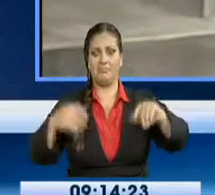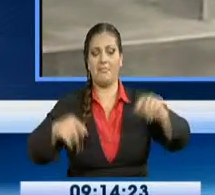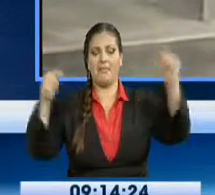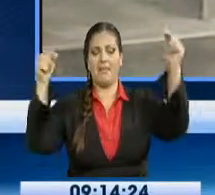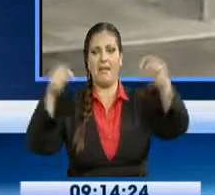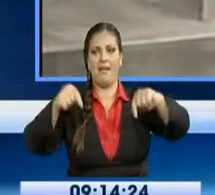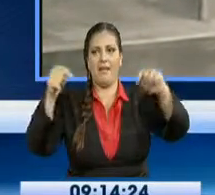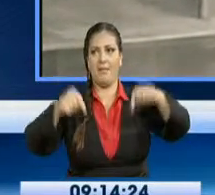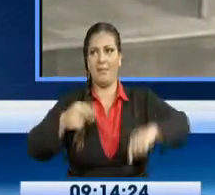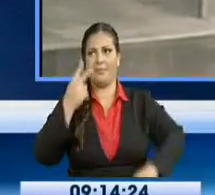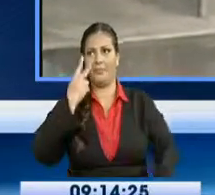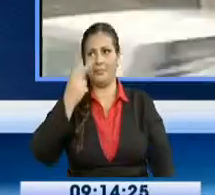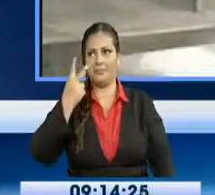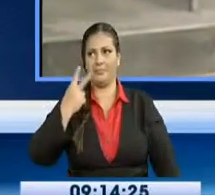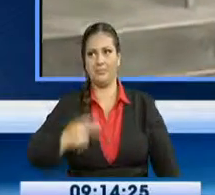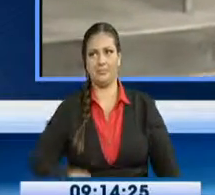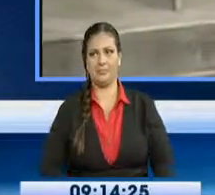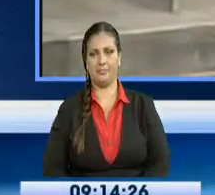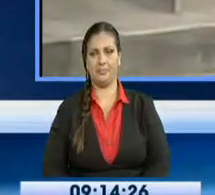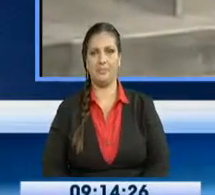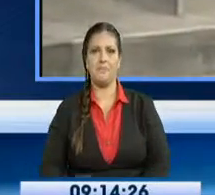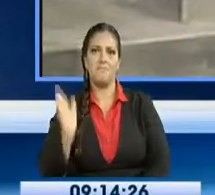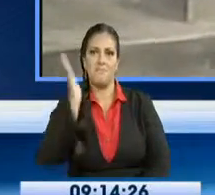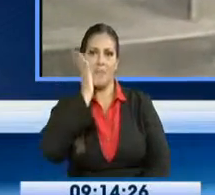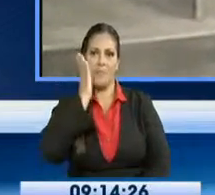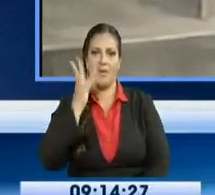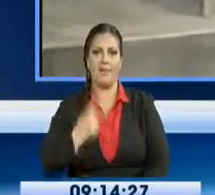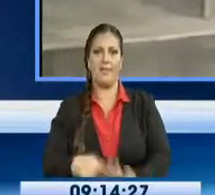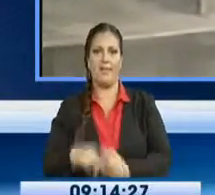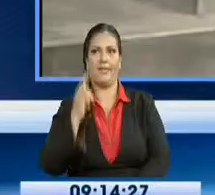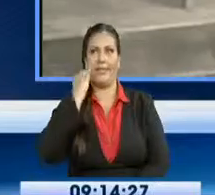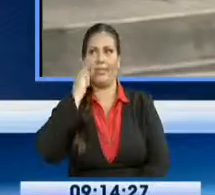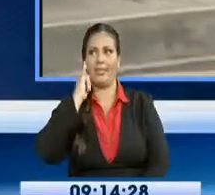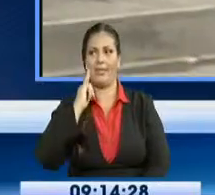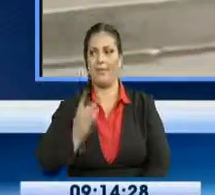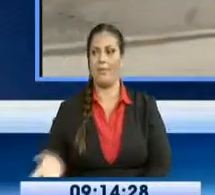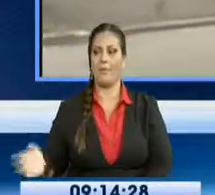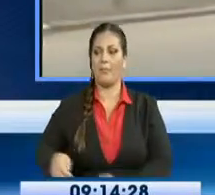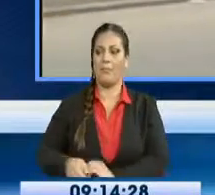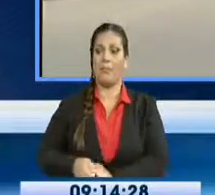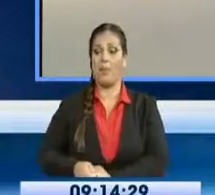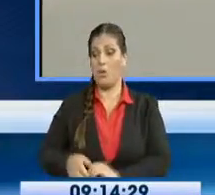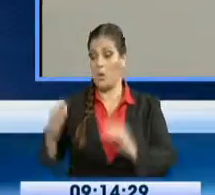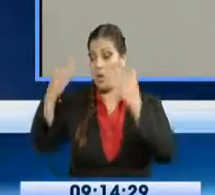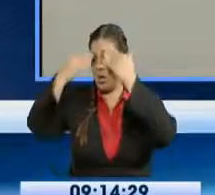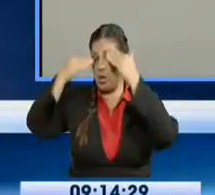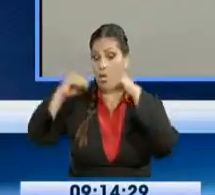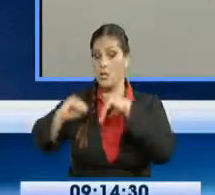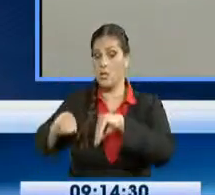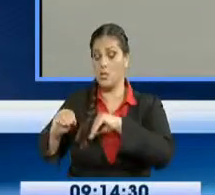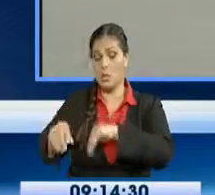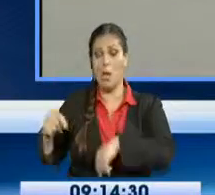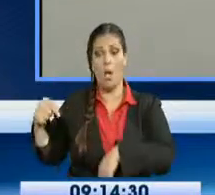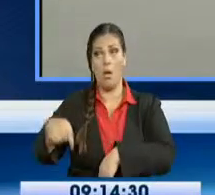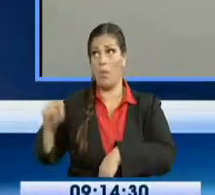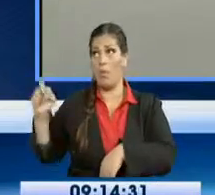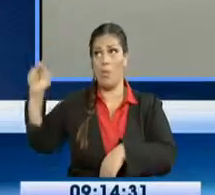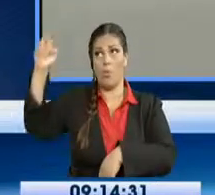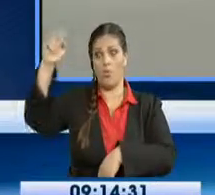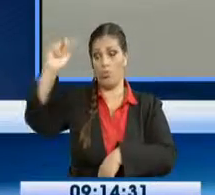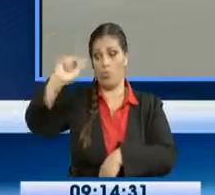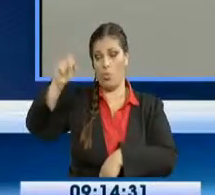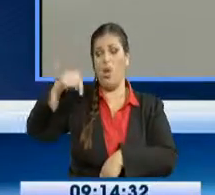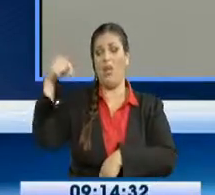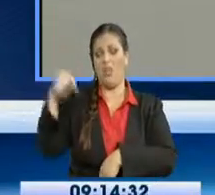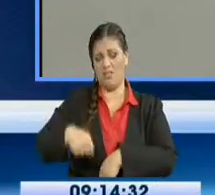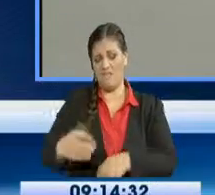están por abajo. Mire usted, mire la señora lo que le enseña a su hija pequeñita. ¿Qué va a hacer esa niña en adelante? Lo que la madre